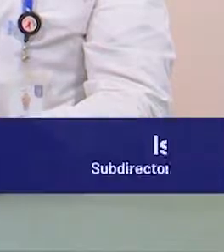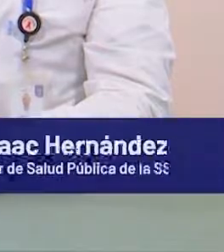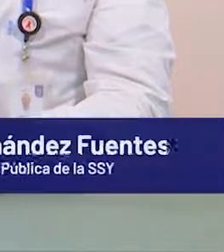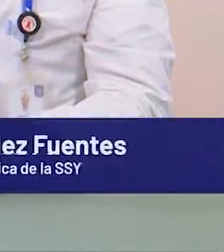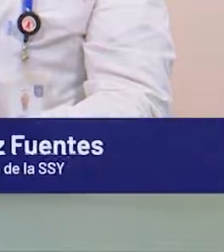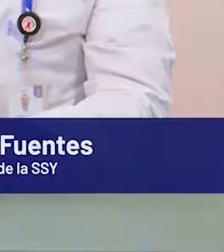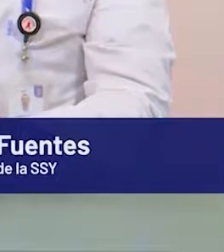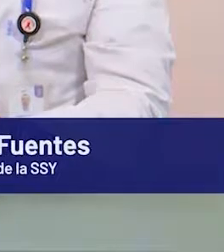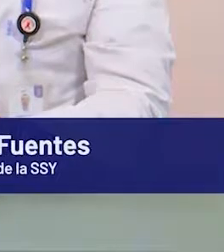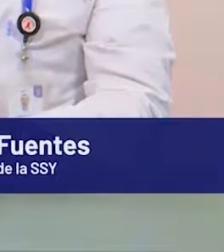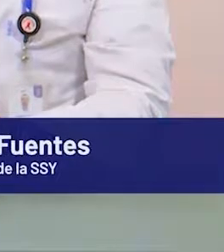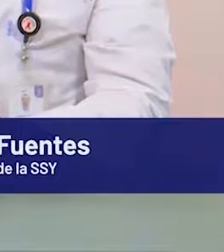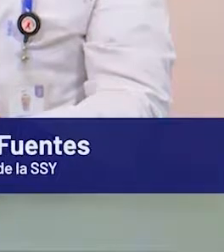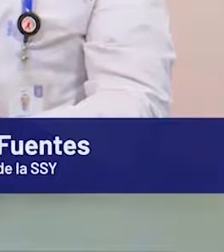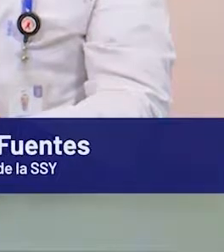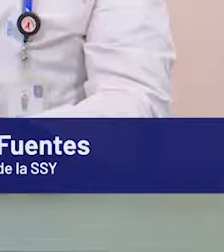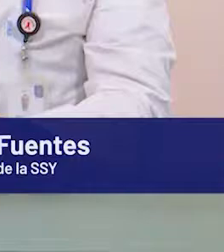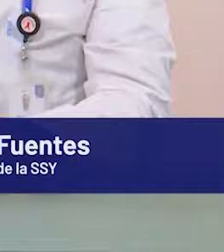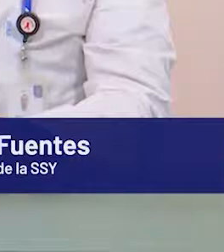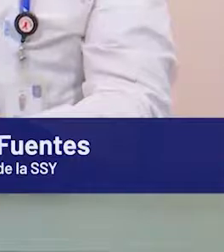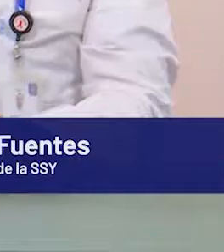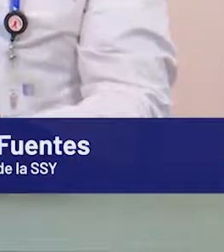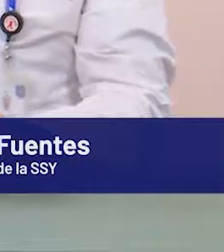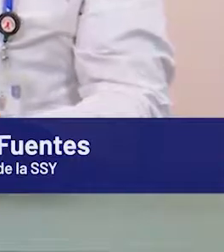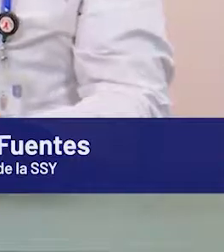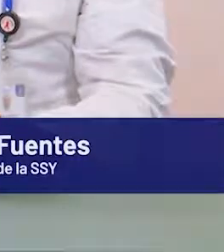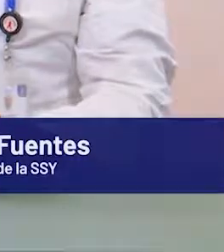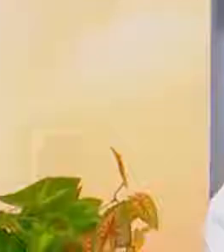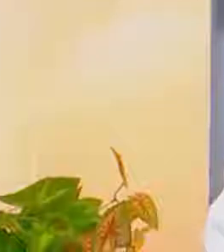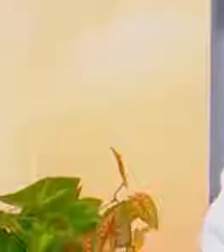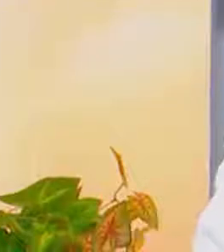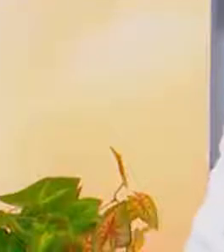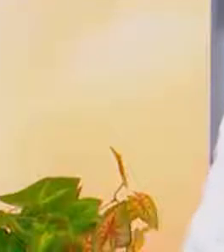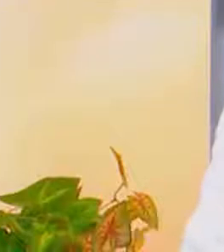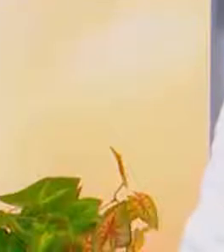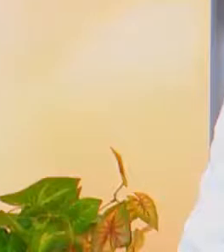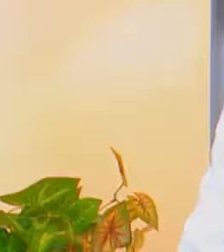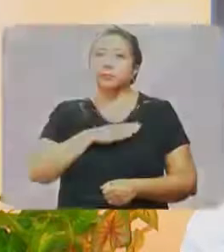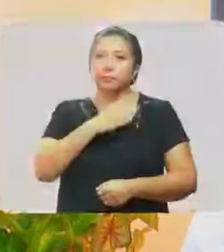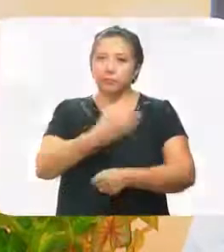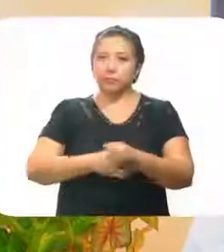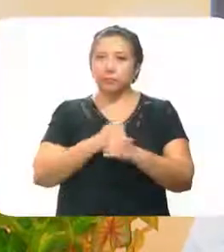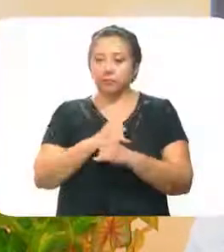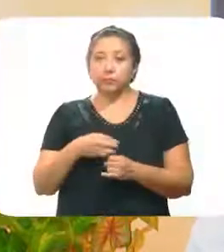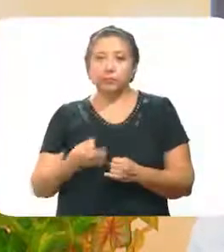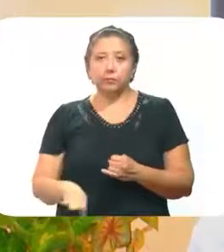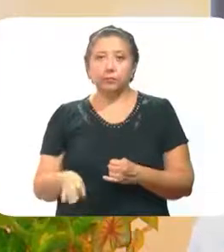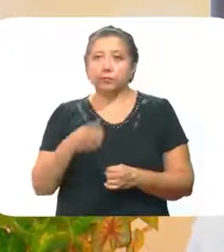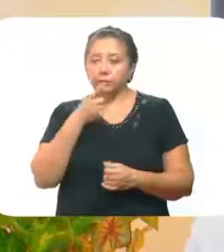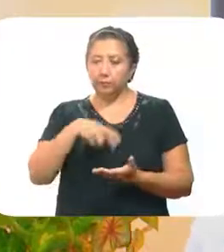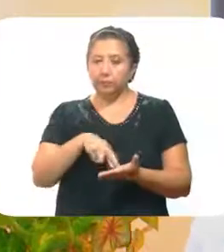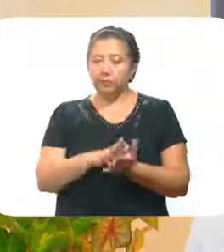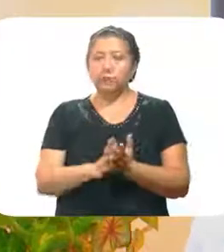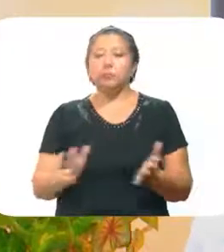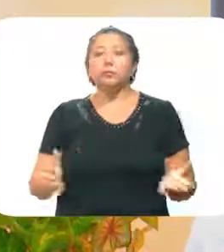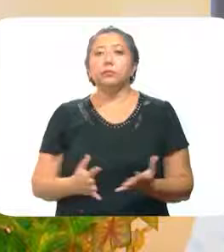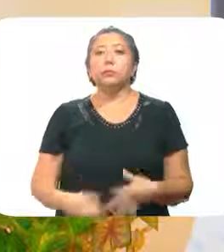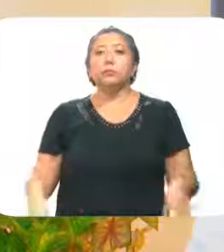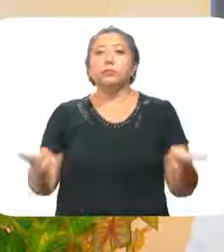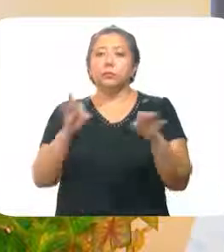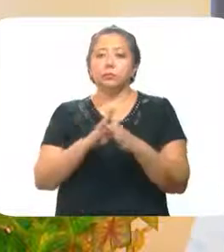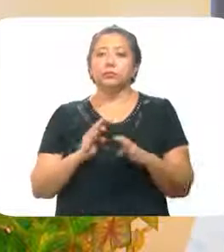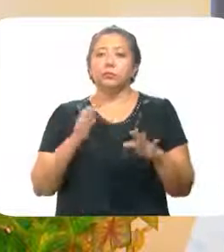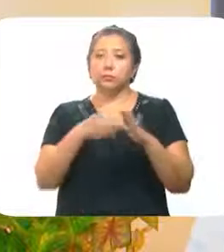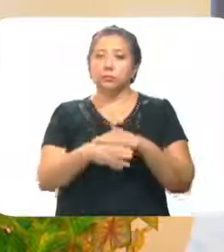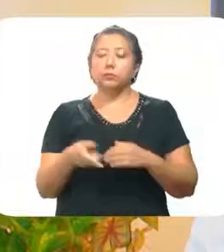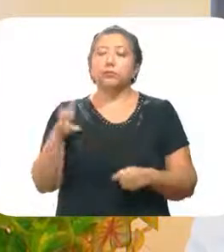Buenas tardes, este es el parte médico del jueves 25 de marzo. Adelante, doctor. Gracias, doctor. Buenas tardes. En los últimos días se ha registrado un incremento importante en